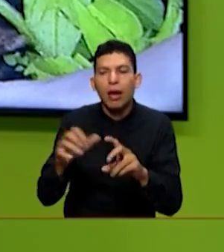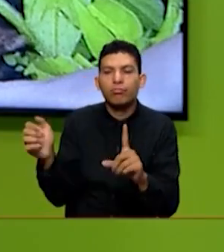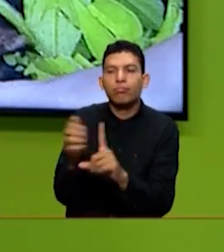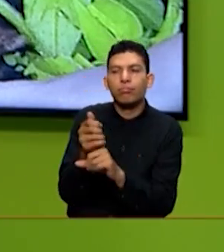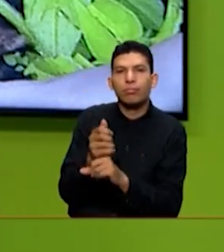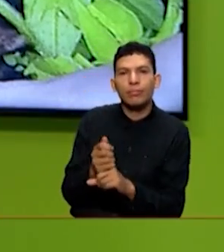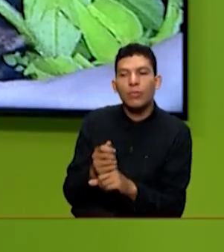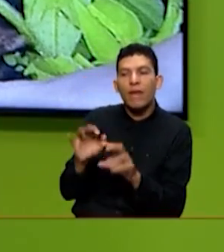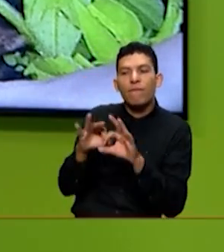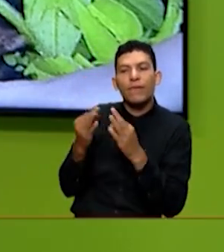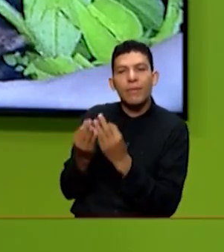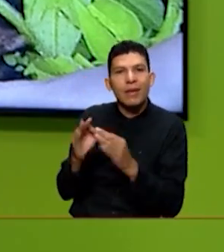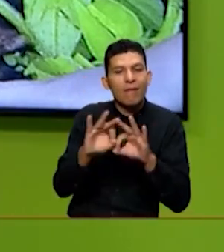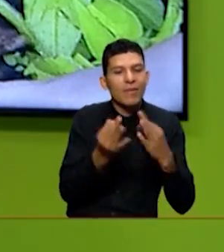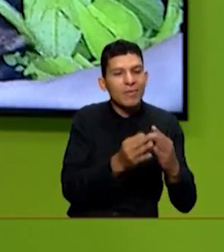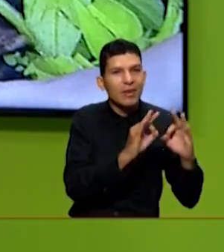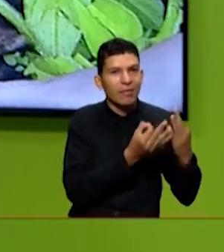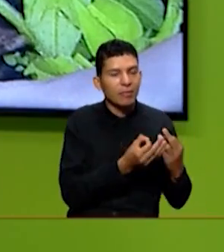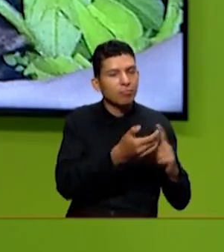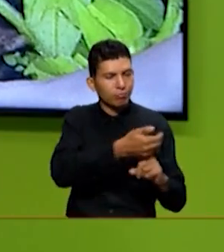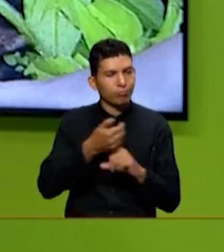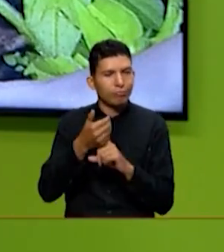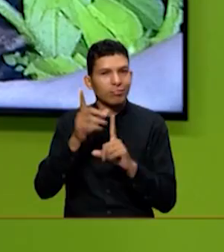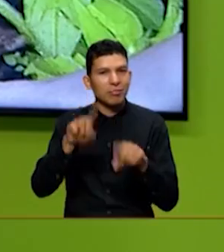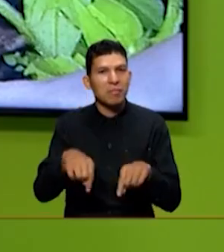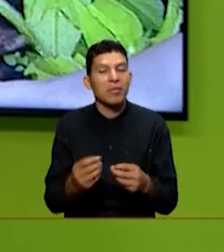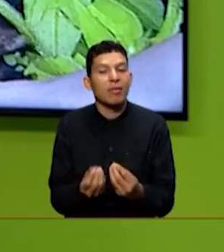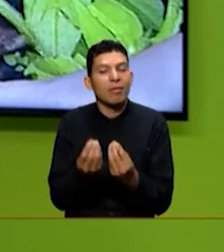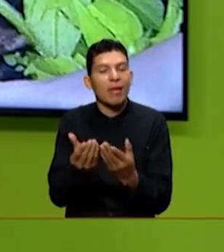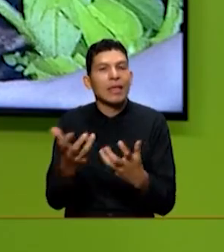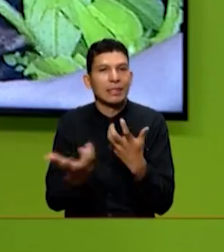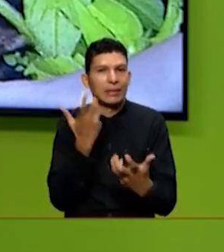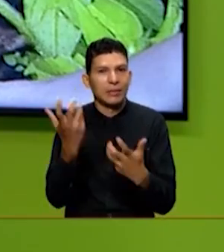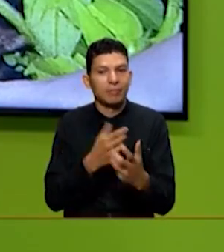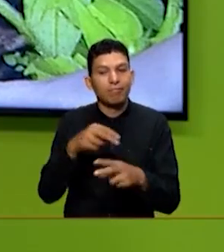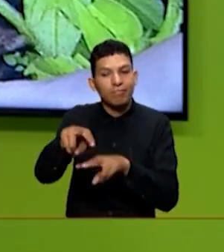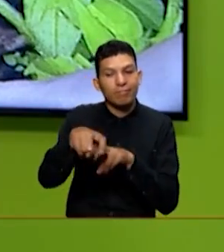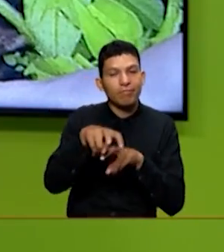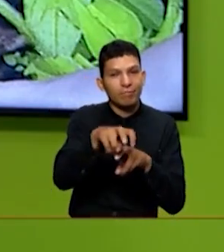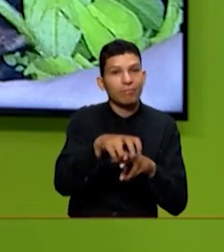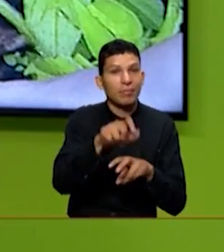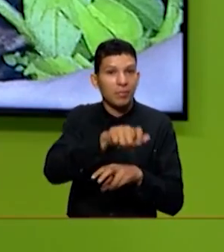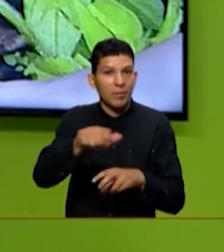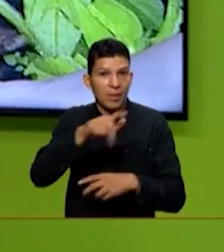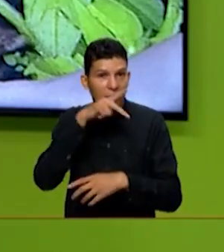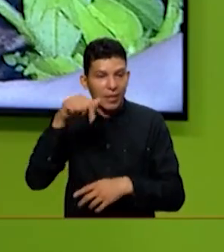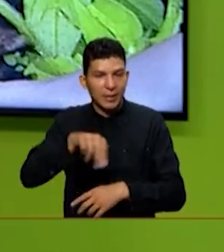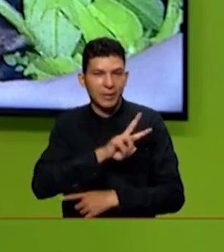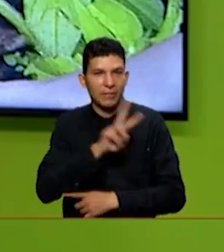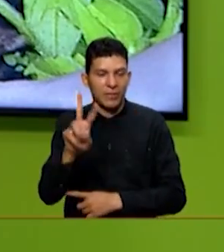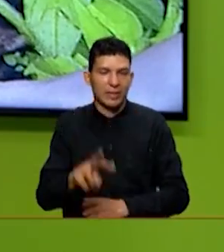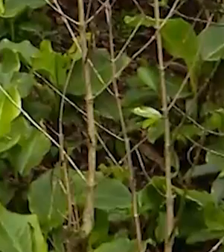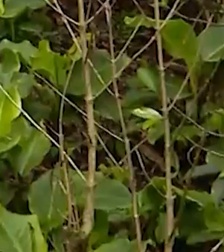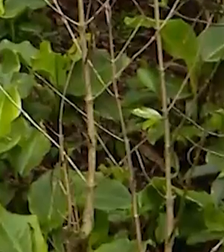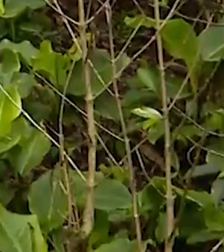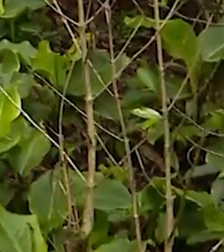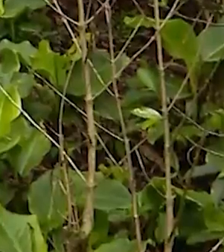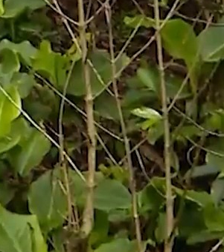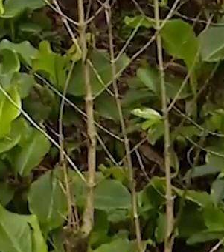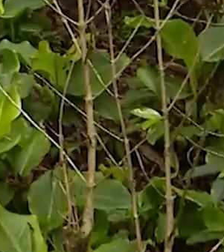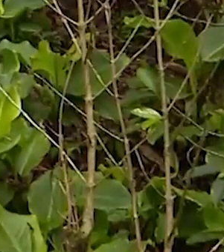las especies con el fin de contribuir a la conservación y favorecer los sistemas agrícolas de los campesinos en el Valle del cauca